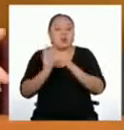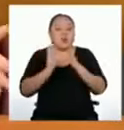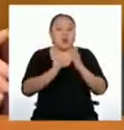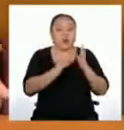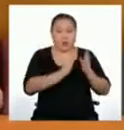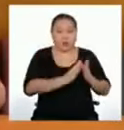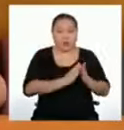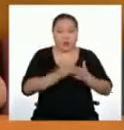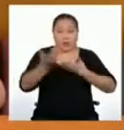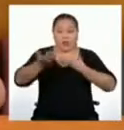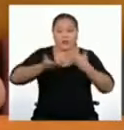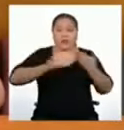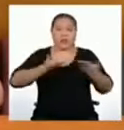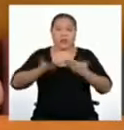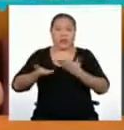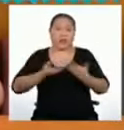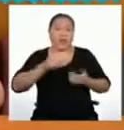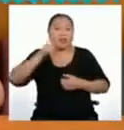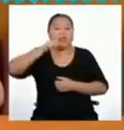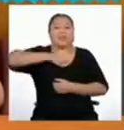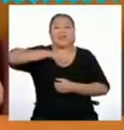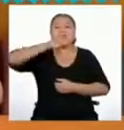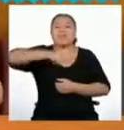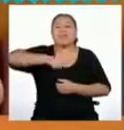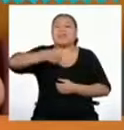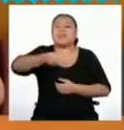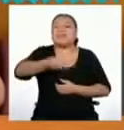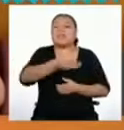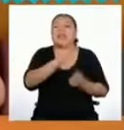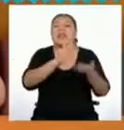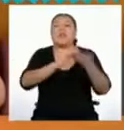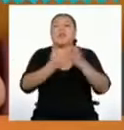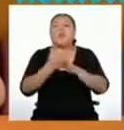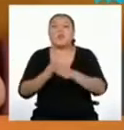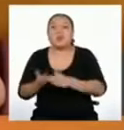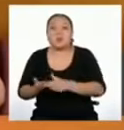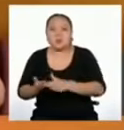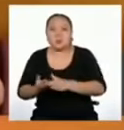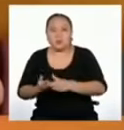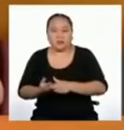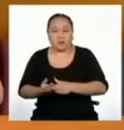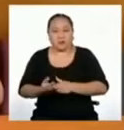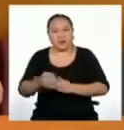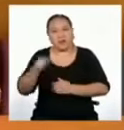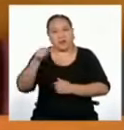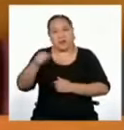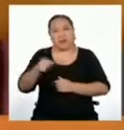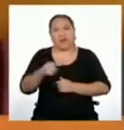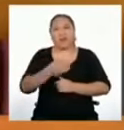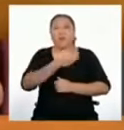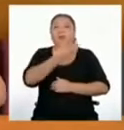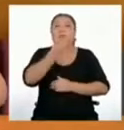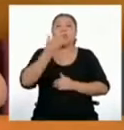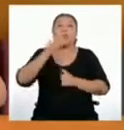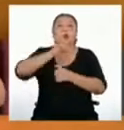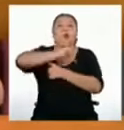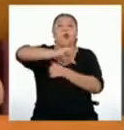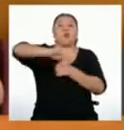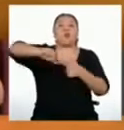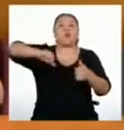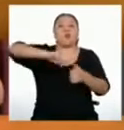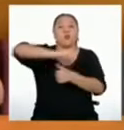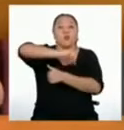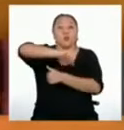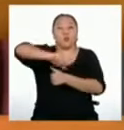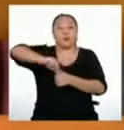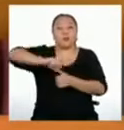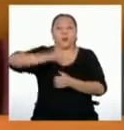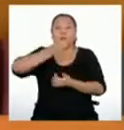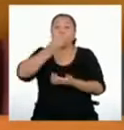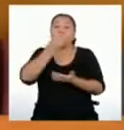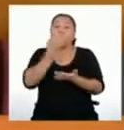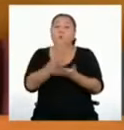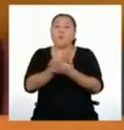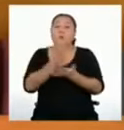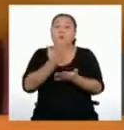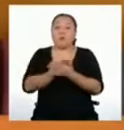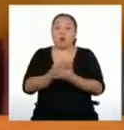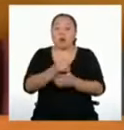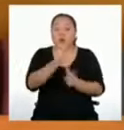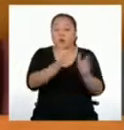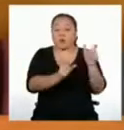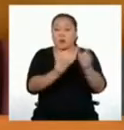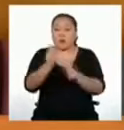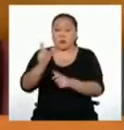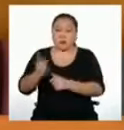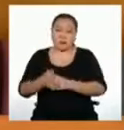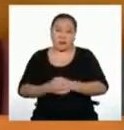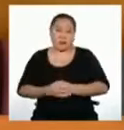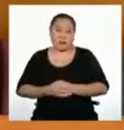para atender las necesidades de la población en búsqueda de la convivencia y el bien común. Nuestro reto